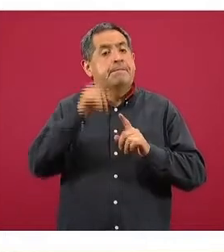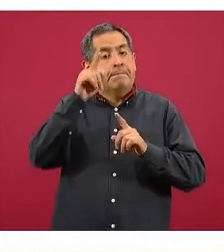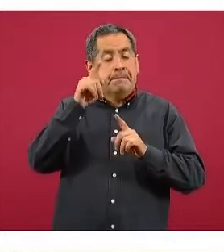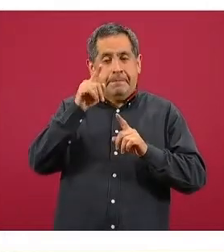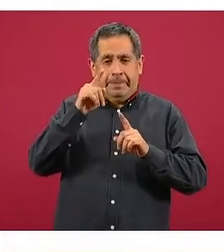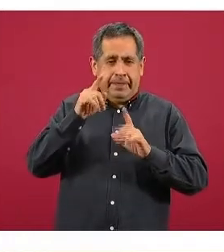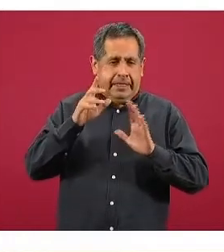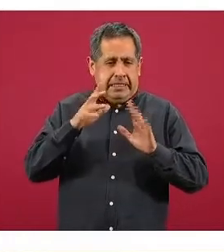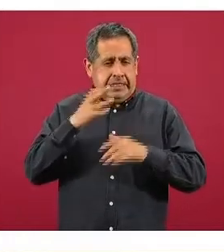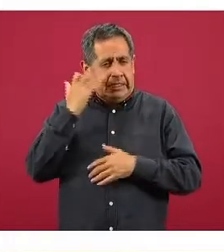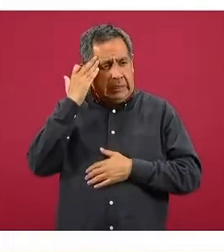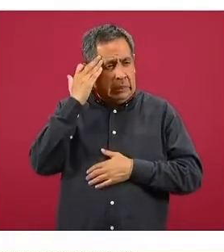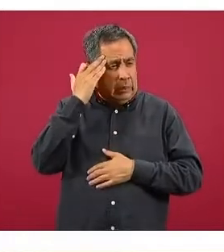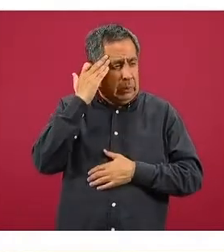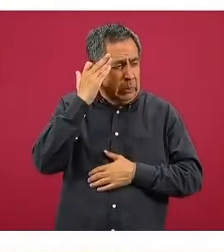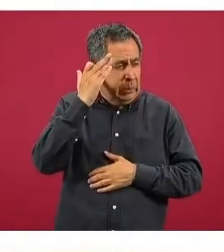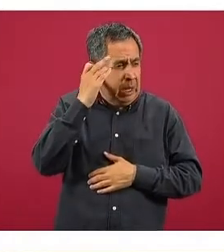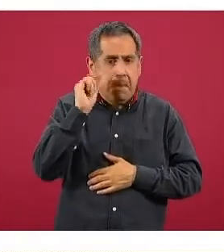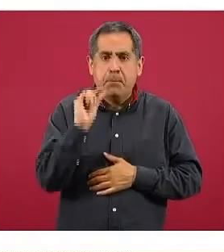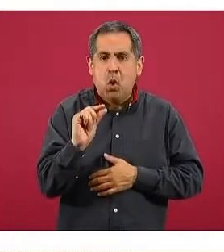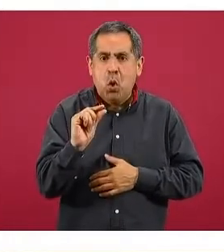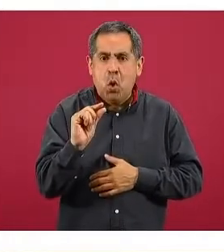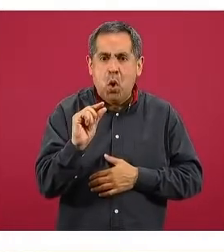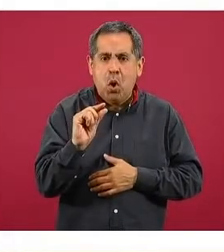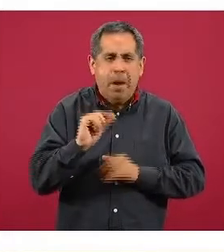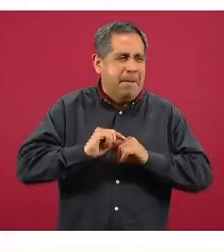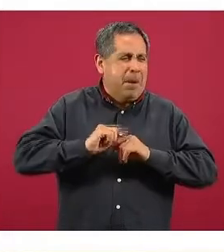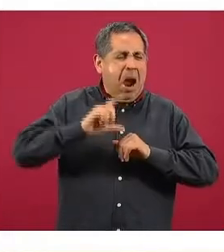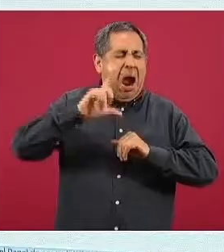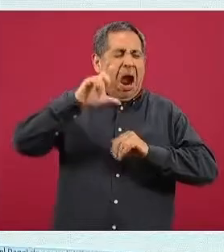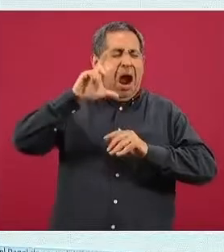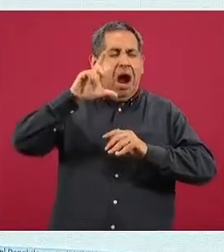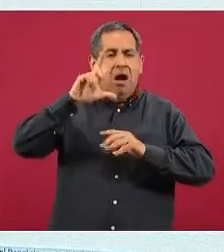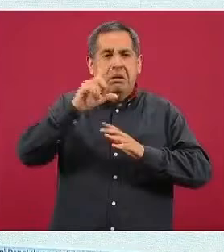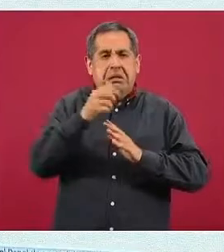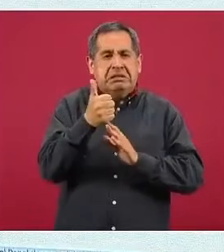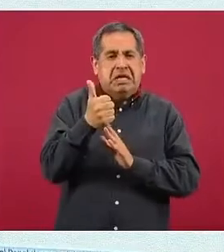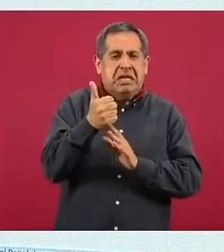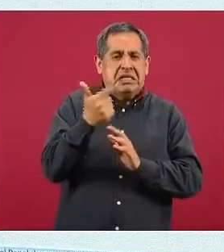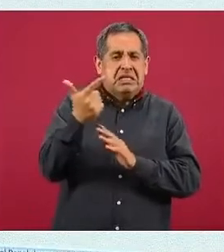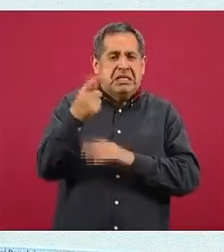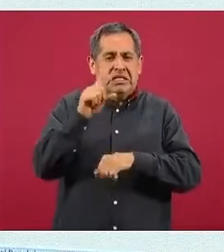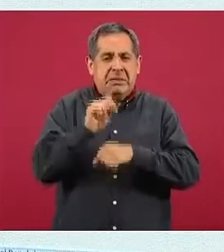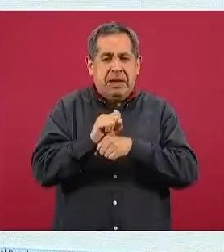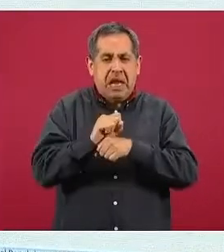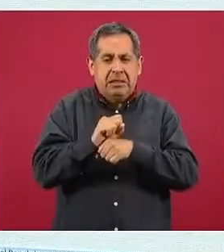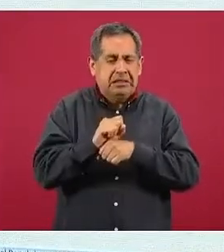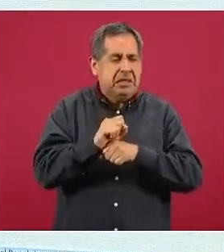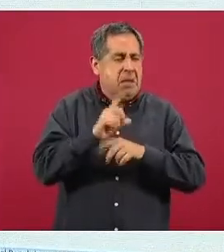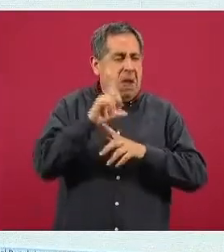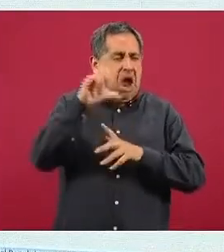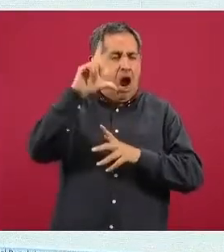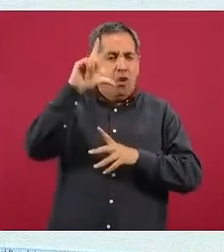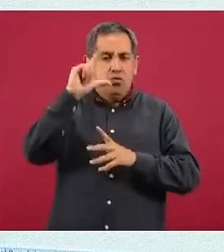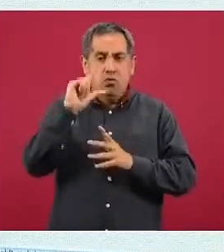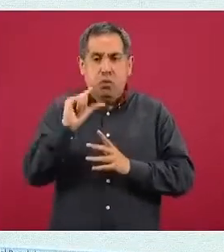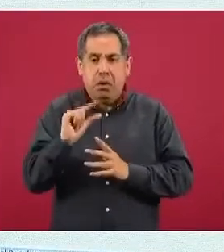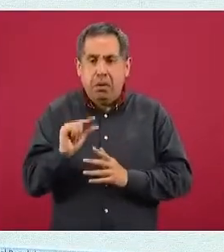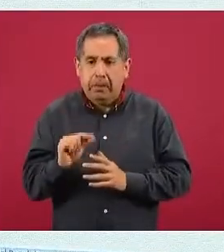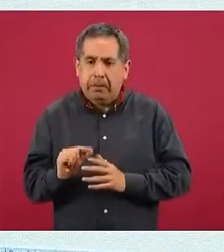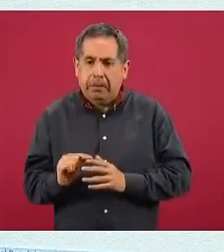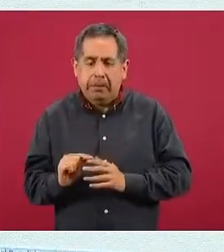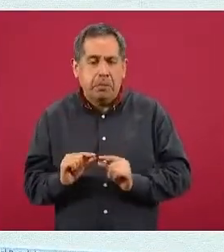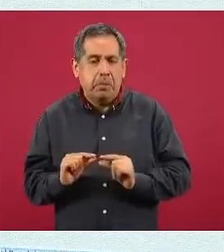de duración bastante corto. Duró acaso 6 a 7 semanas el periodo de máxima